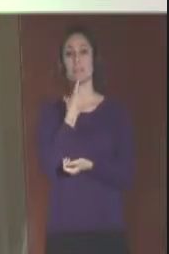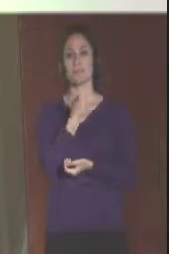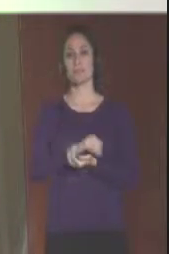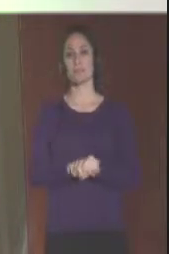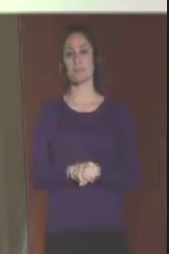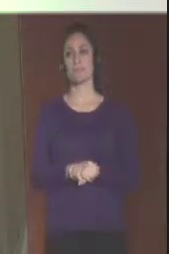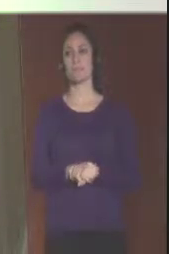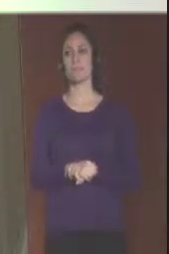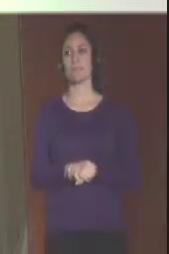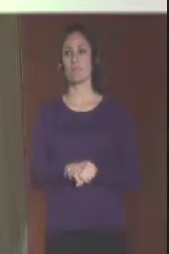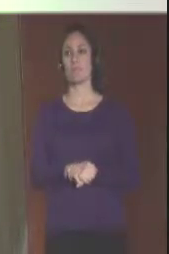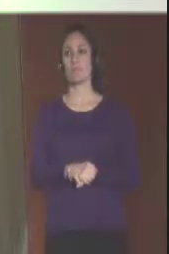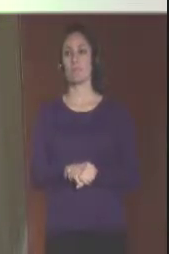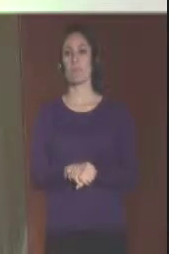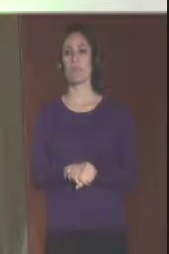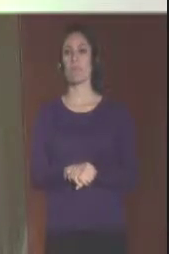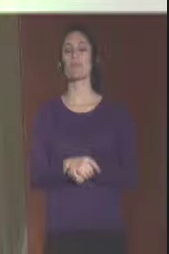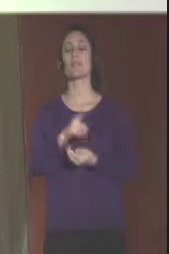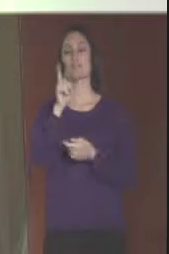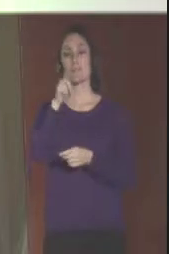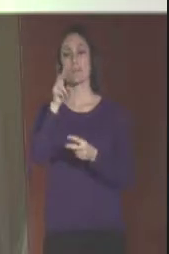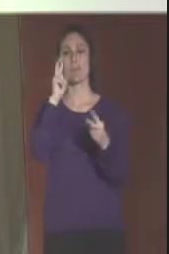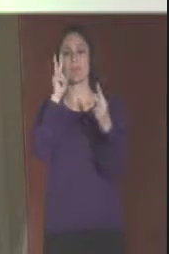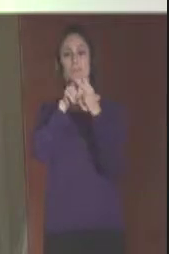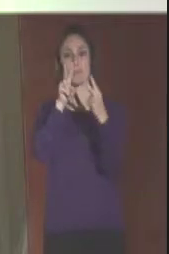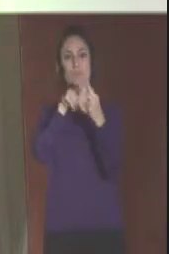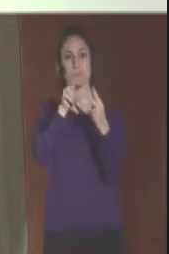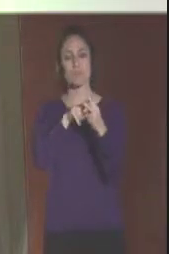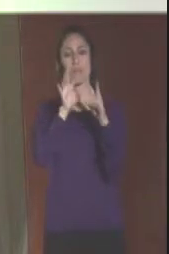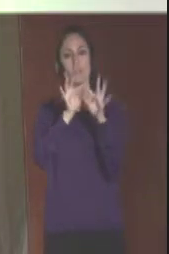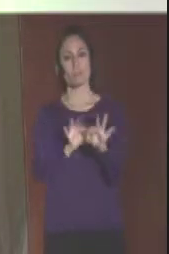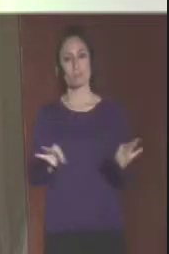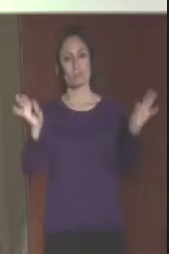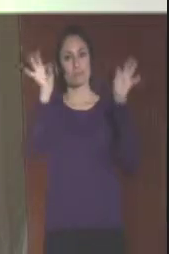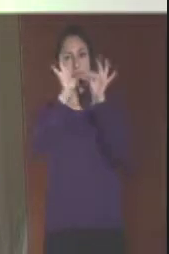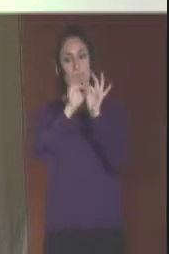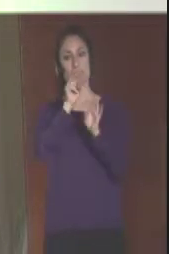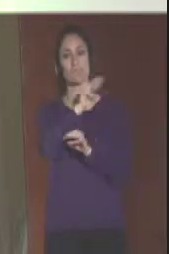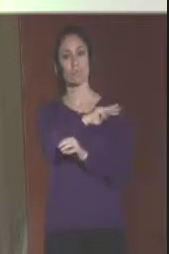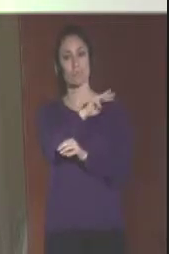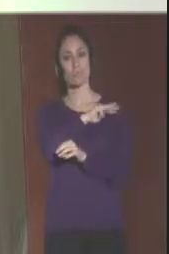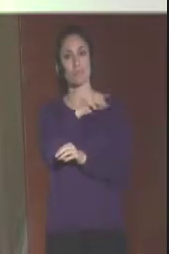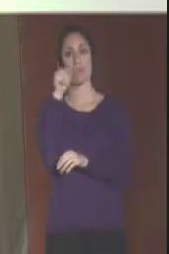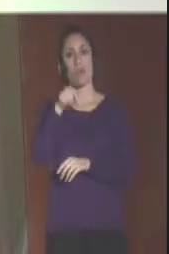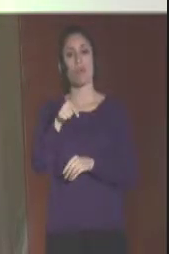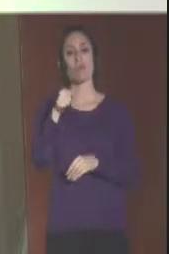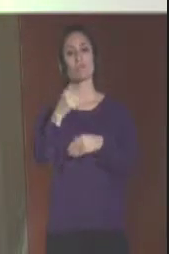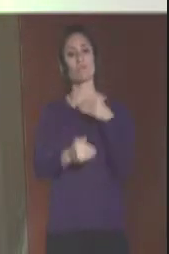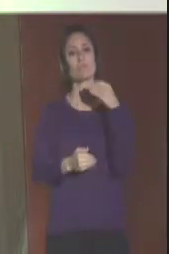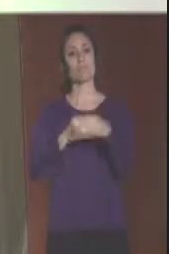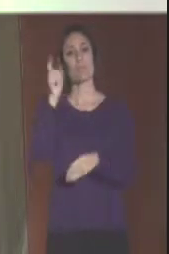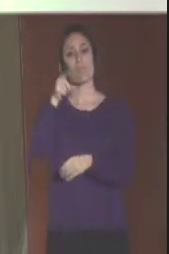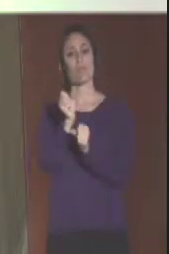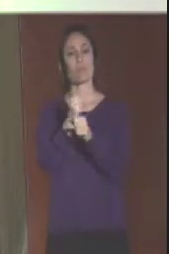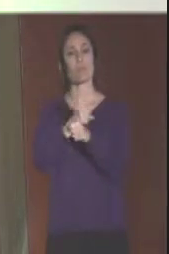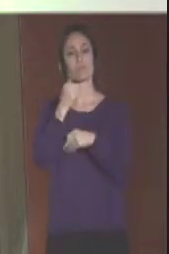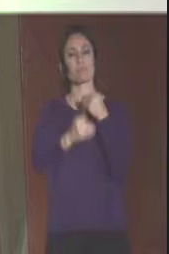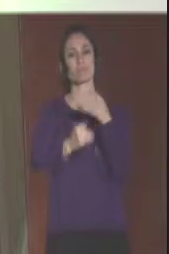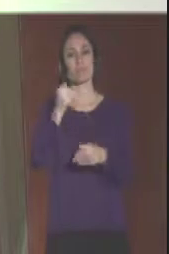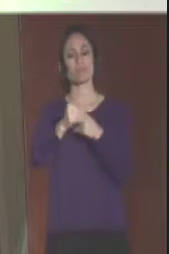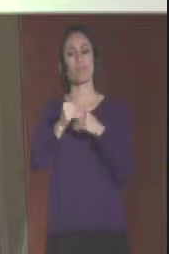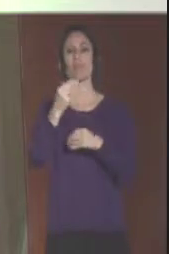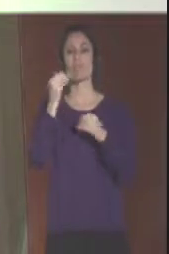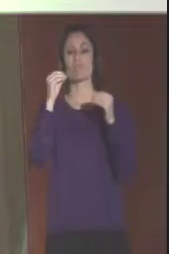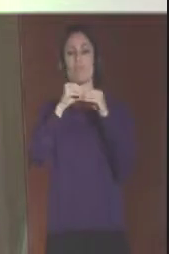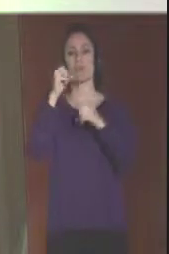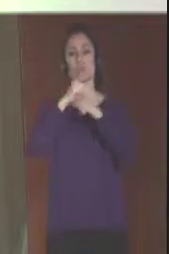presentes de reconocer la importancia del gobierno local en el proceso de